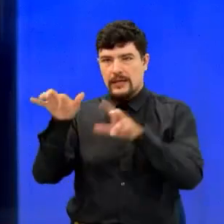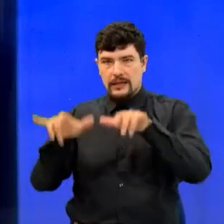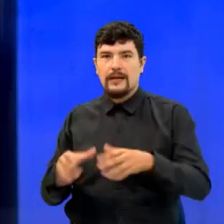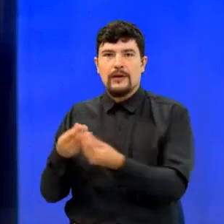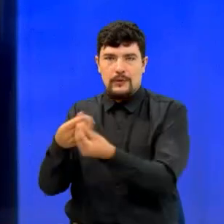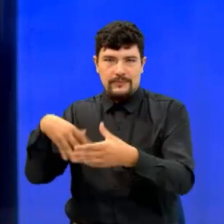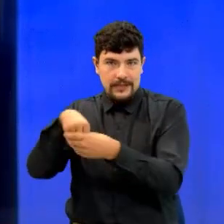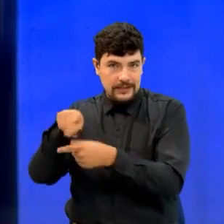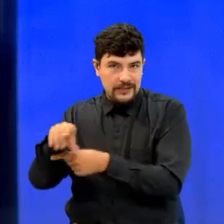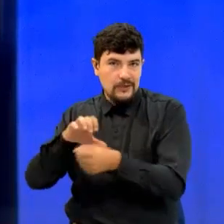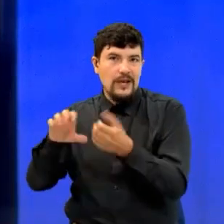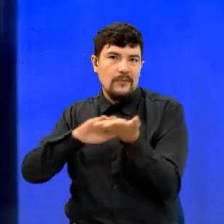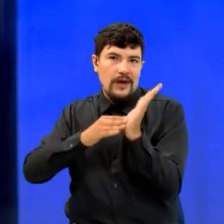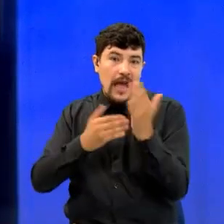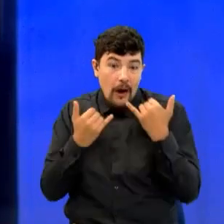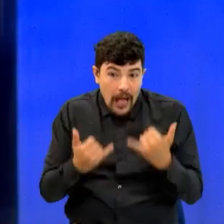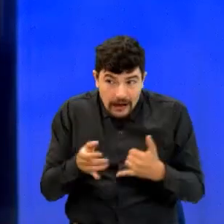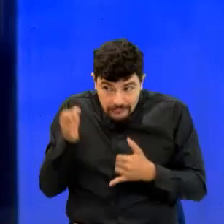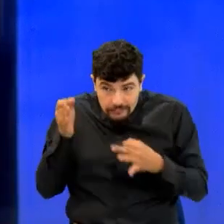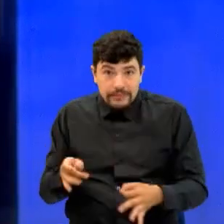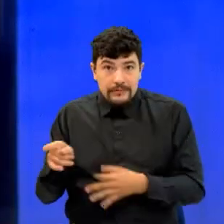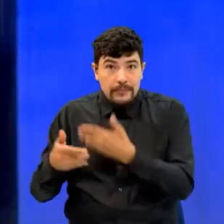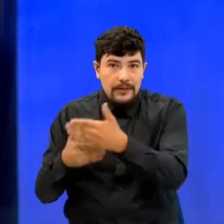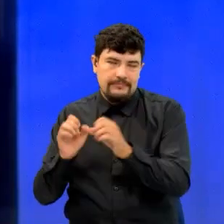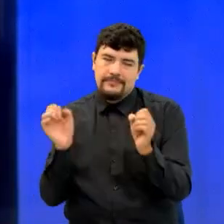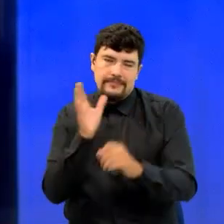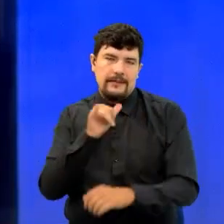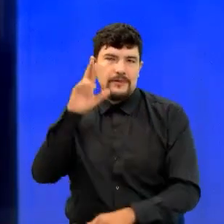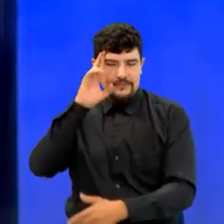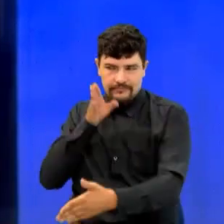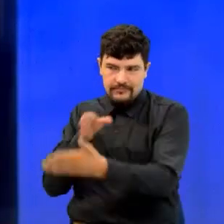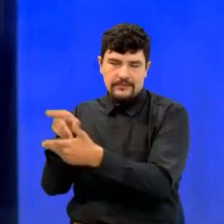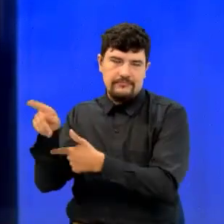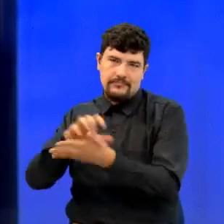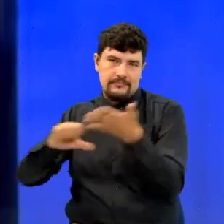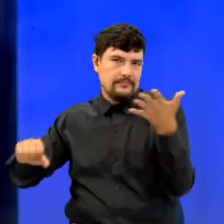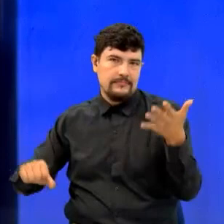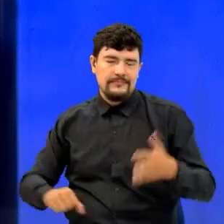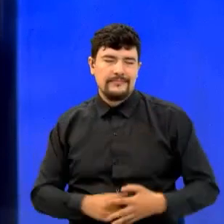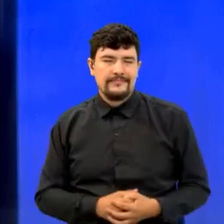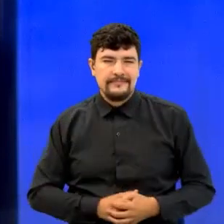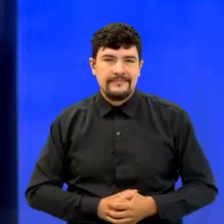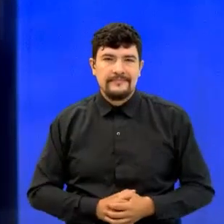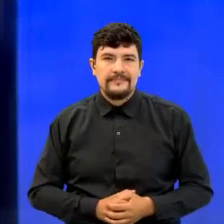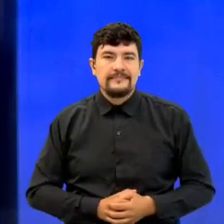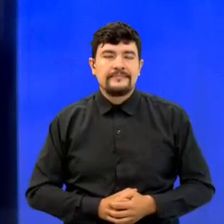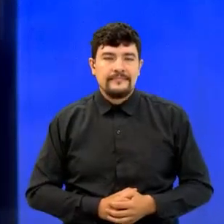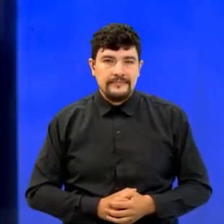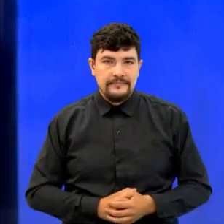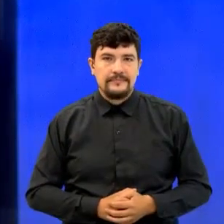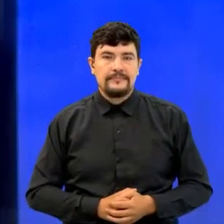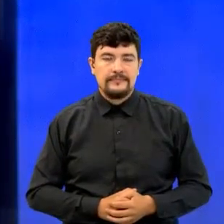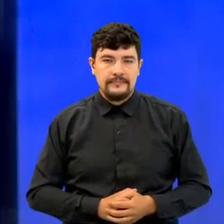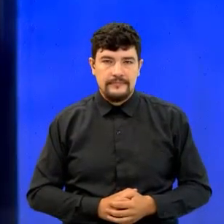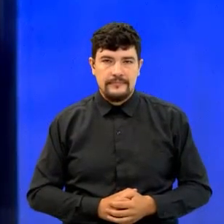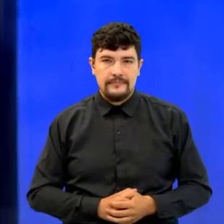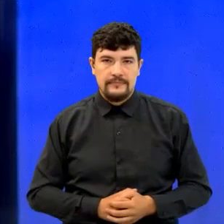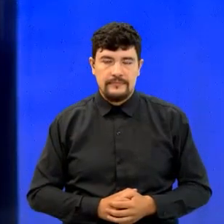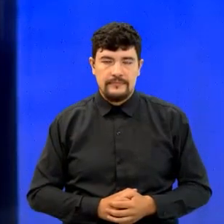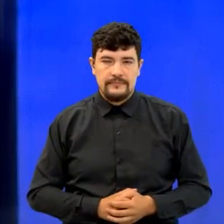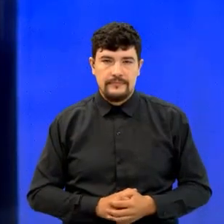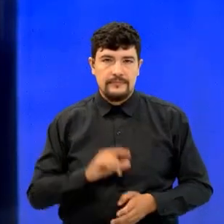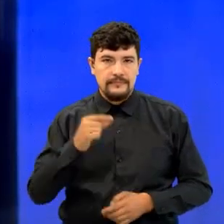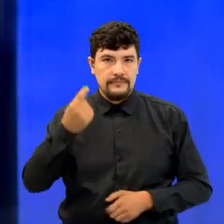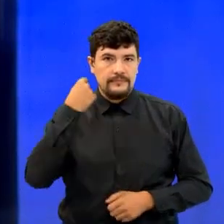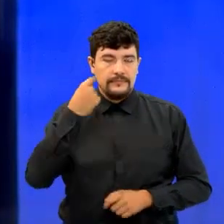Norte de Santander, los gremios económicos aseguran que desde que se retomó el intercambio comercial han tenido un repunte en sus actividades en los